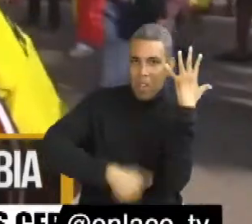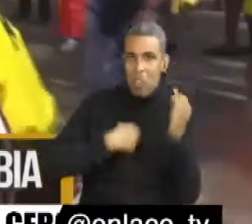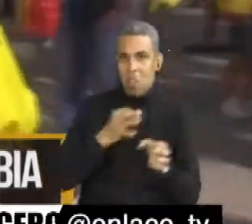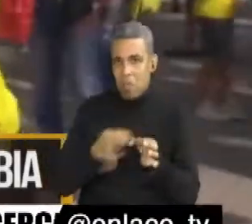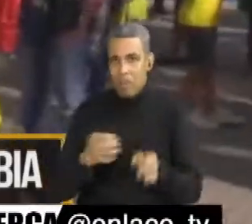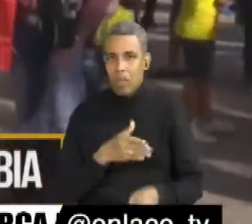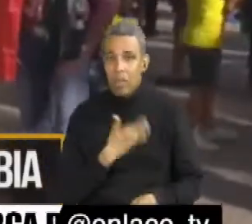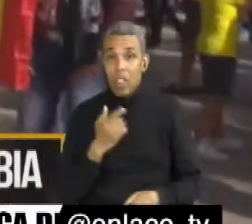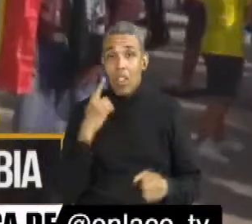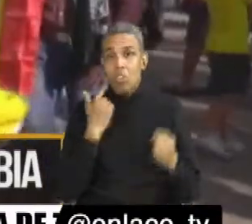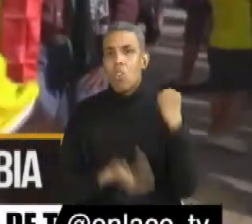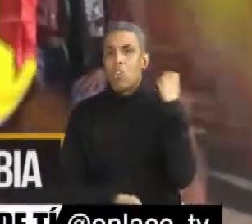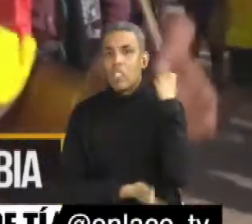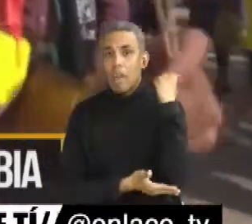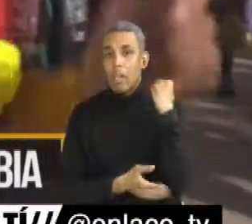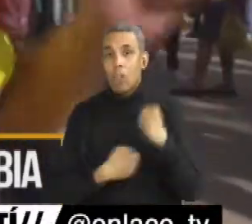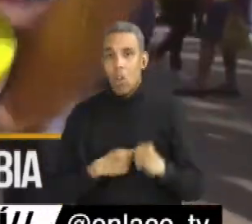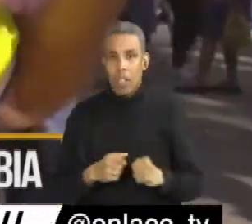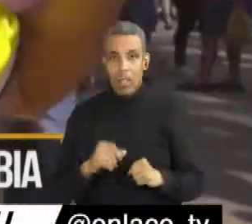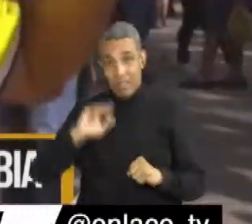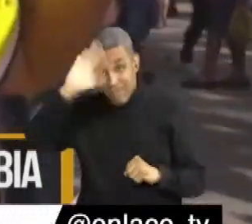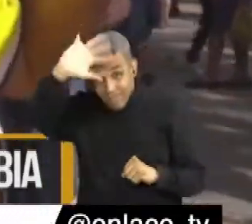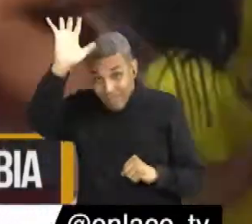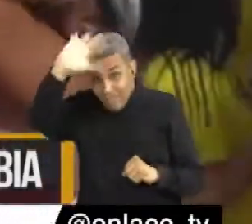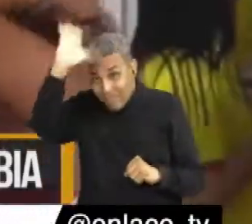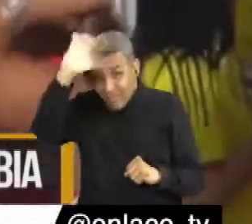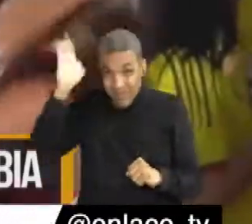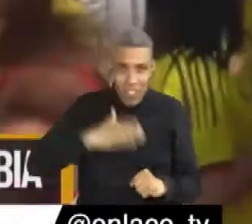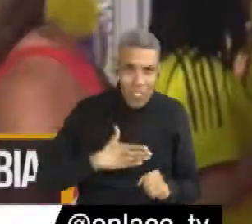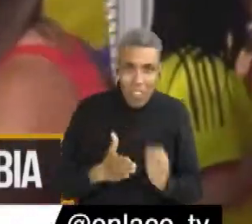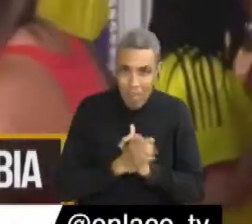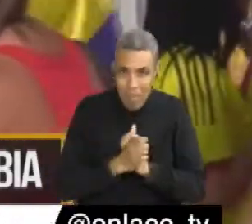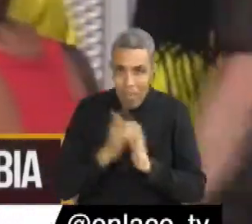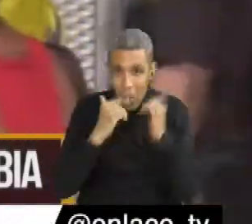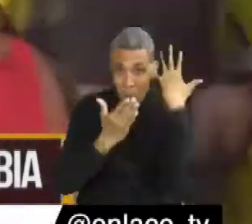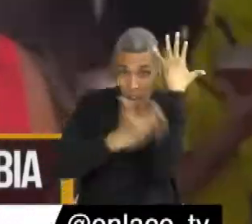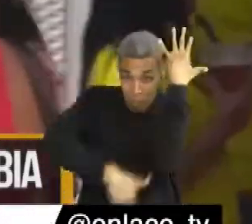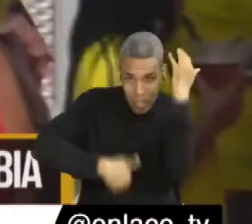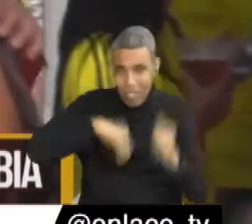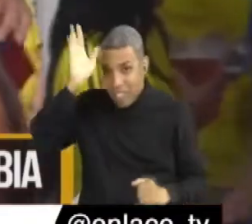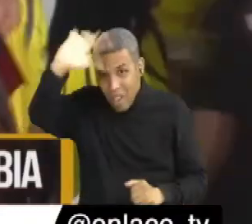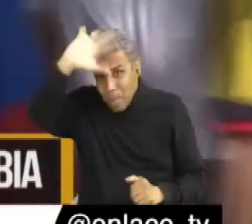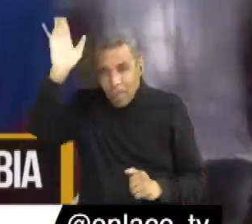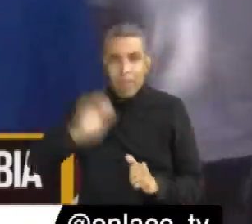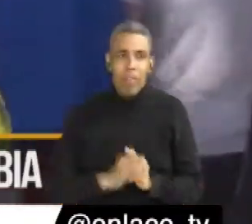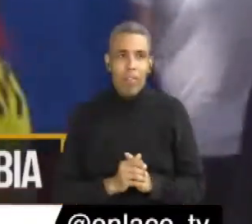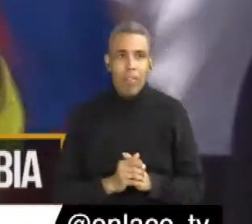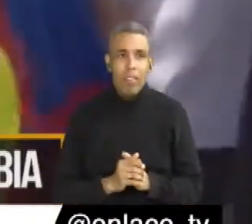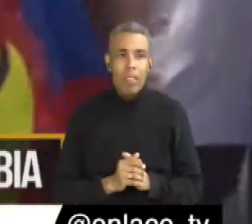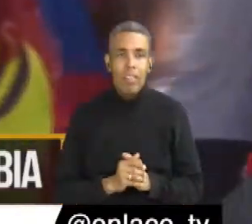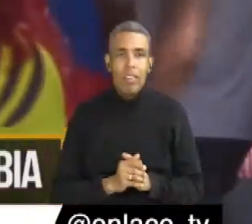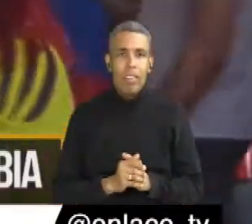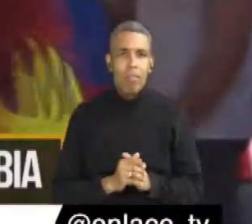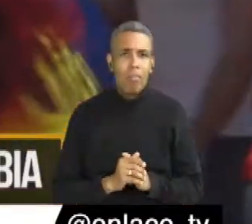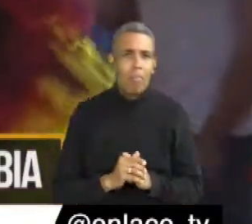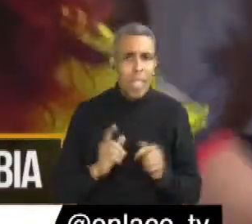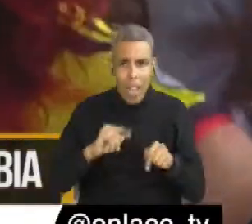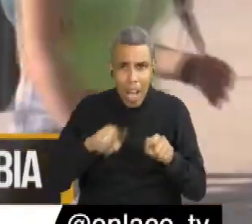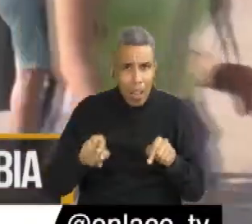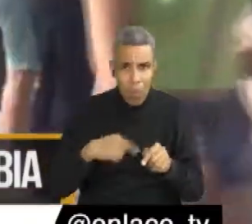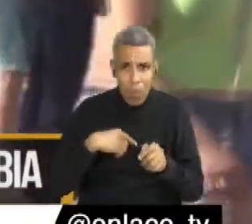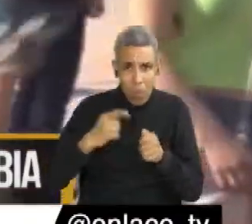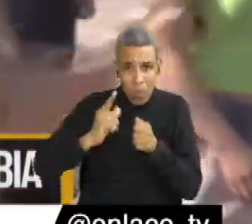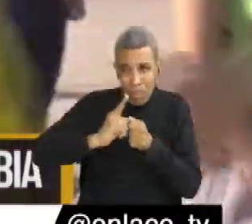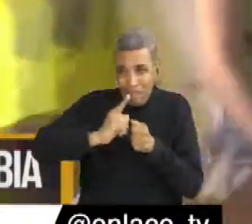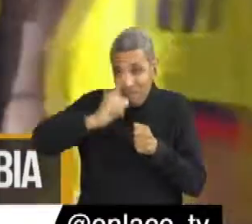de Zapatoca! ¡Un saludo para la gente de Lebrija! Para los que por cosas de la vida están lejos de casa, tener